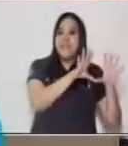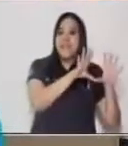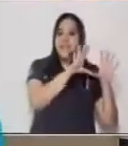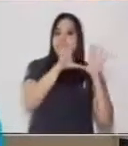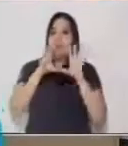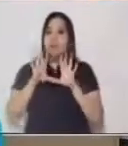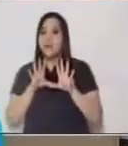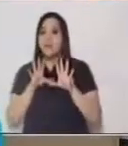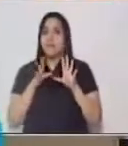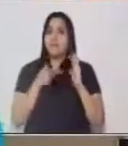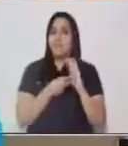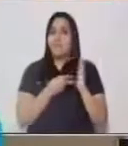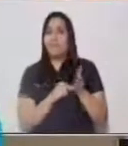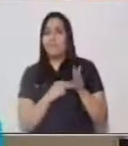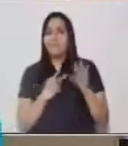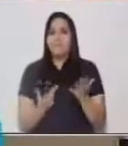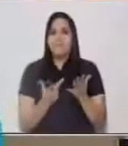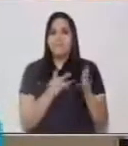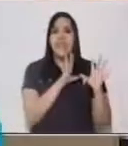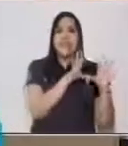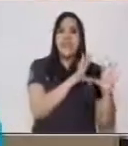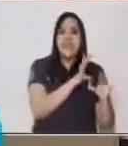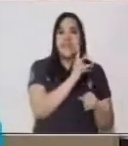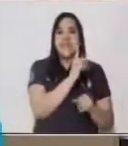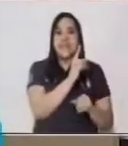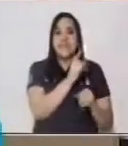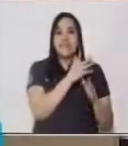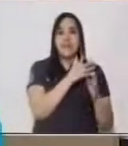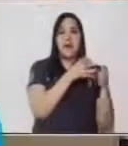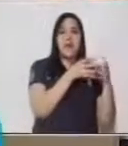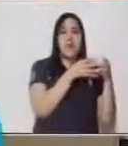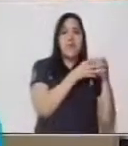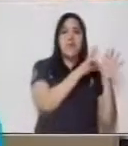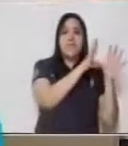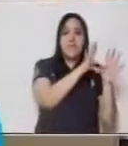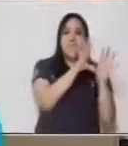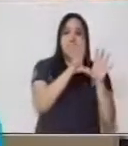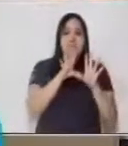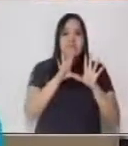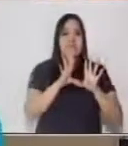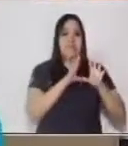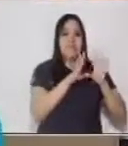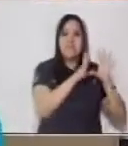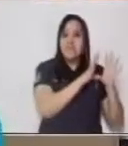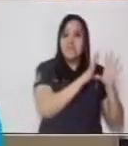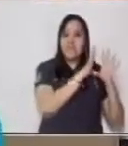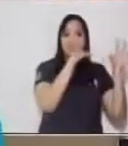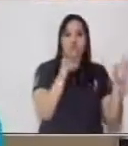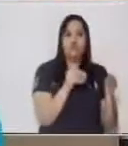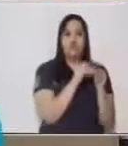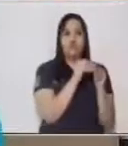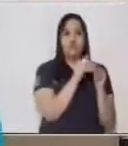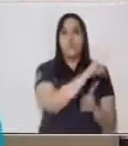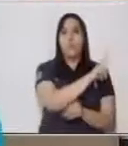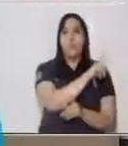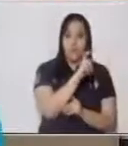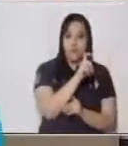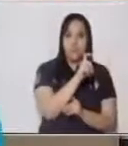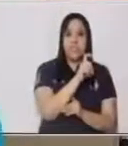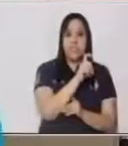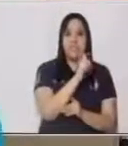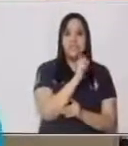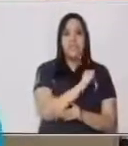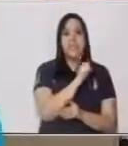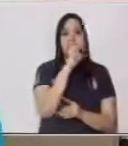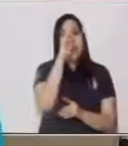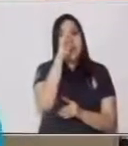decir, 10 decenas con 10 objetos. Cada uno va a formar una centena, que la centena